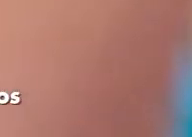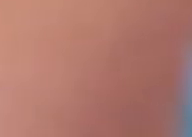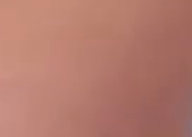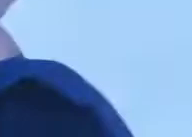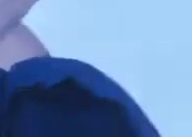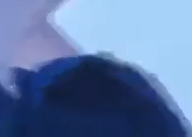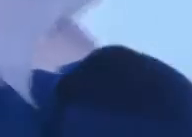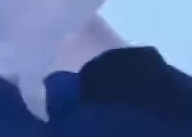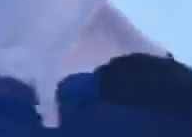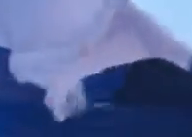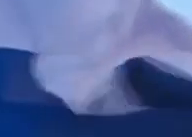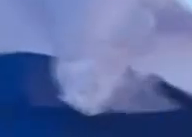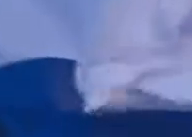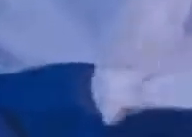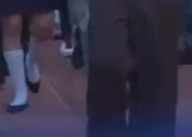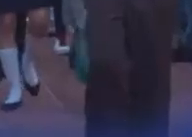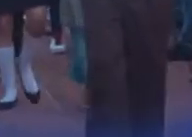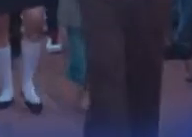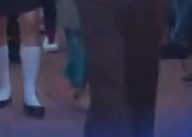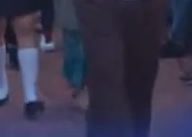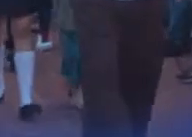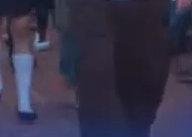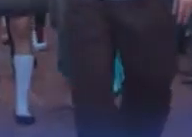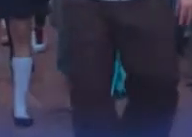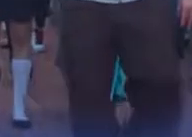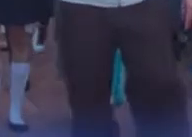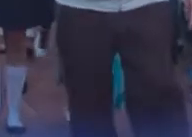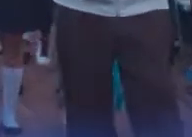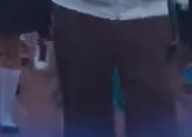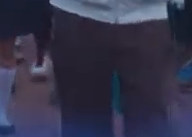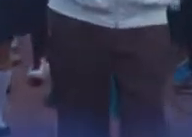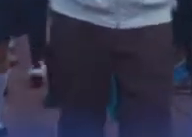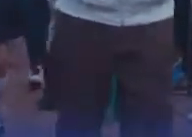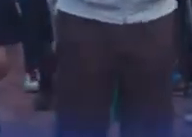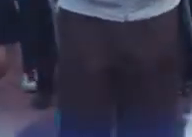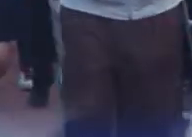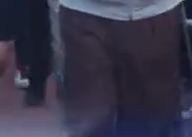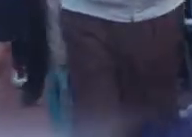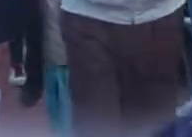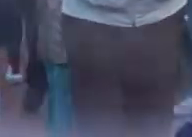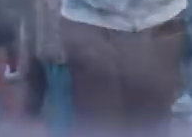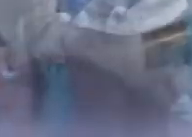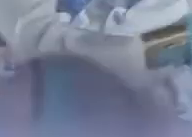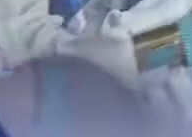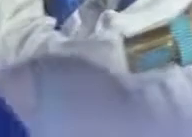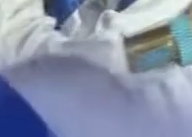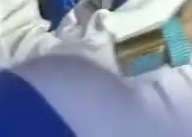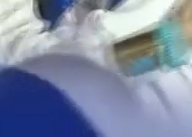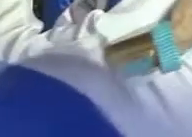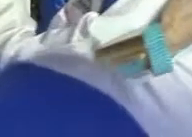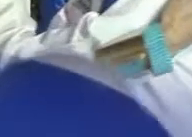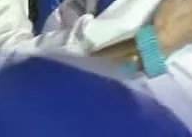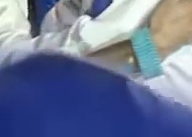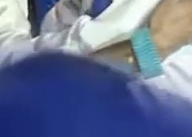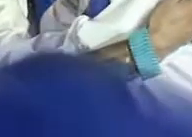practicamos. Honor a la patria, azul y blanco nos cobija, en amor, trabajo y paz. Patria para todos,